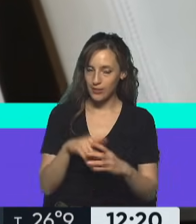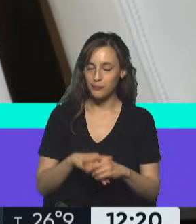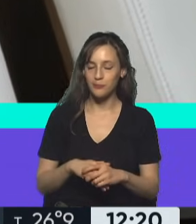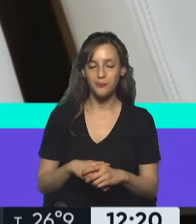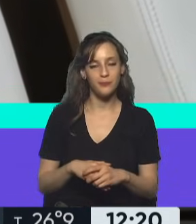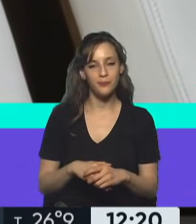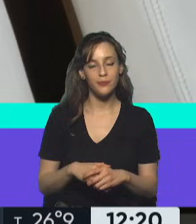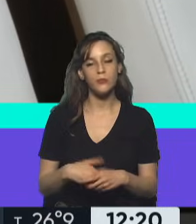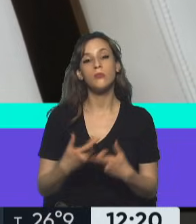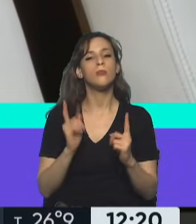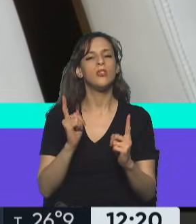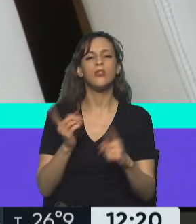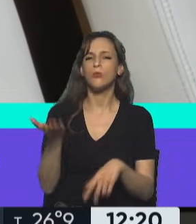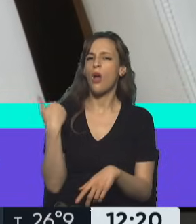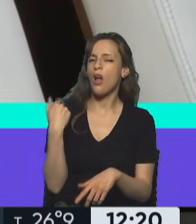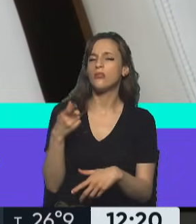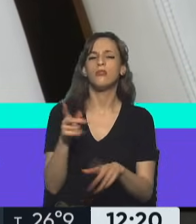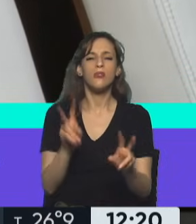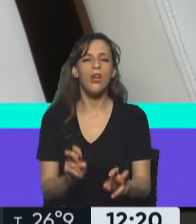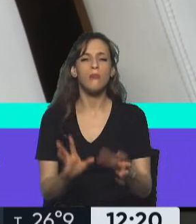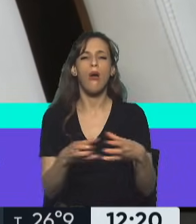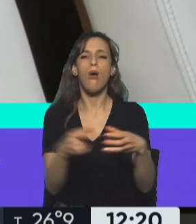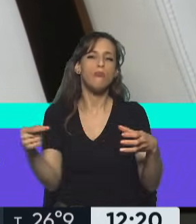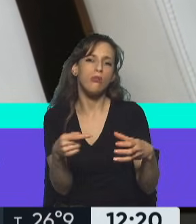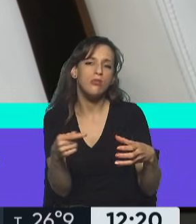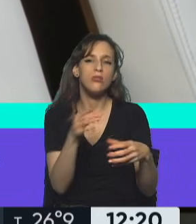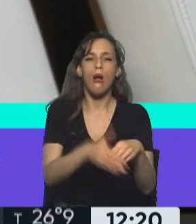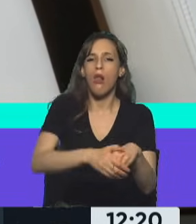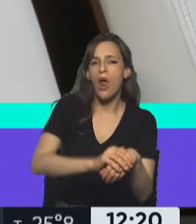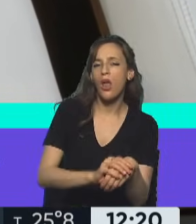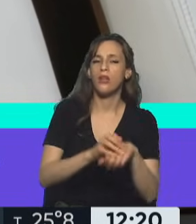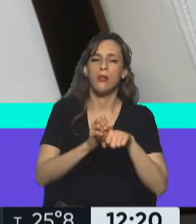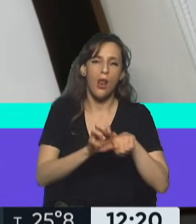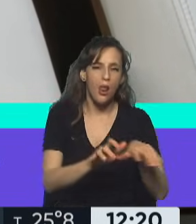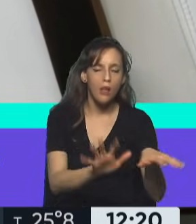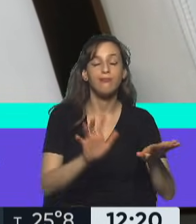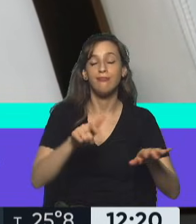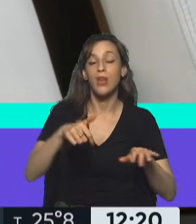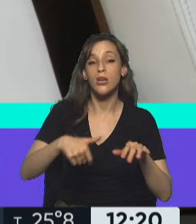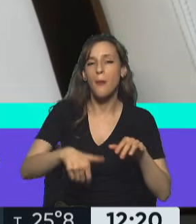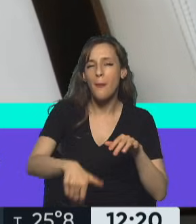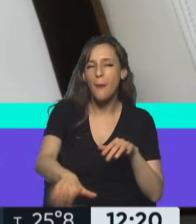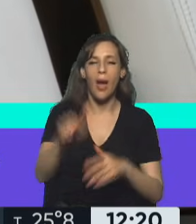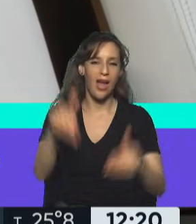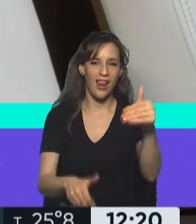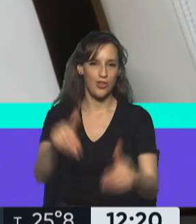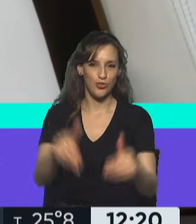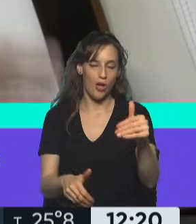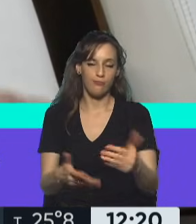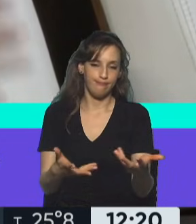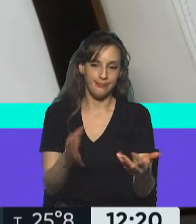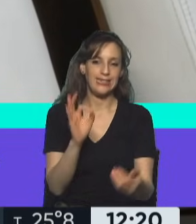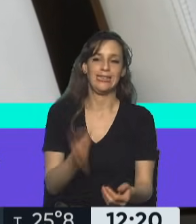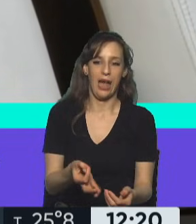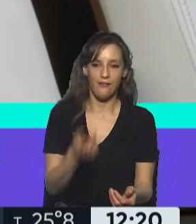decía antes, por el tema de la reta, la oposición y demás, estamos a 24 días de las elecciones, obviamente los escenarios ya sabemos, se puede